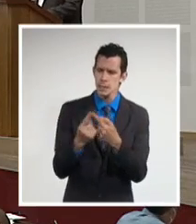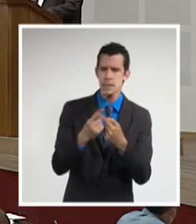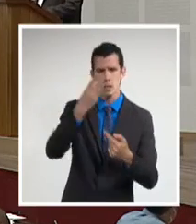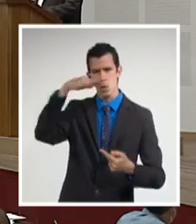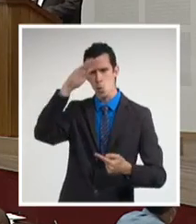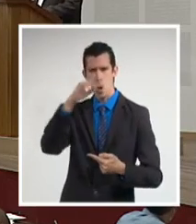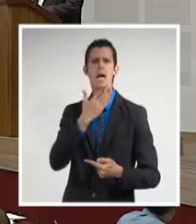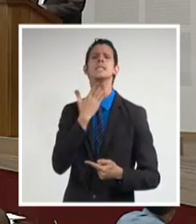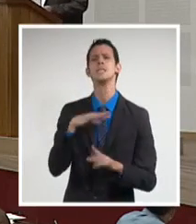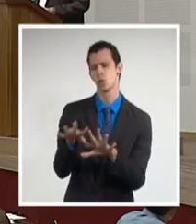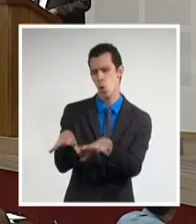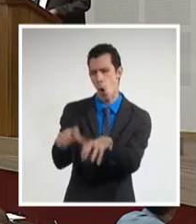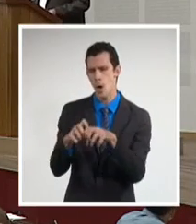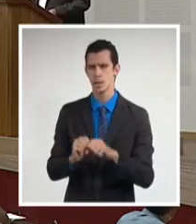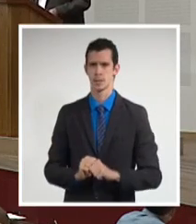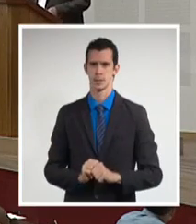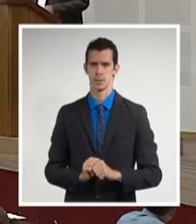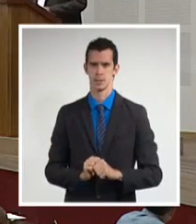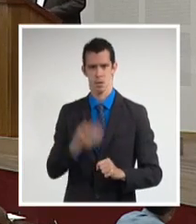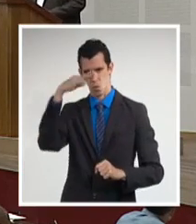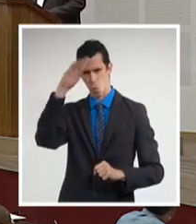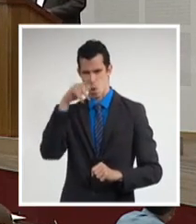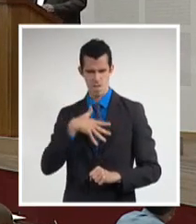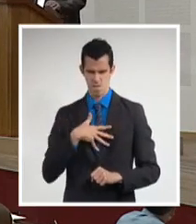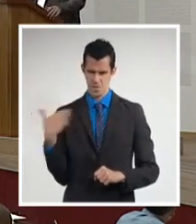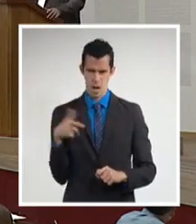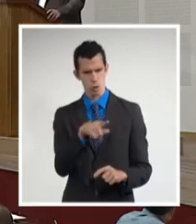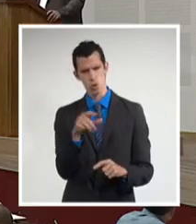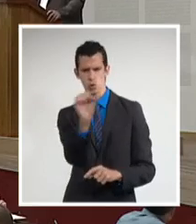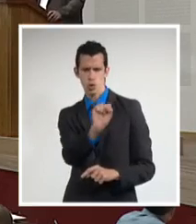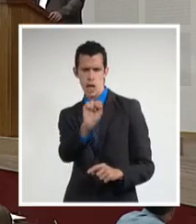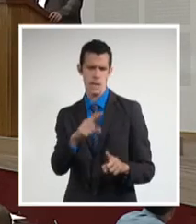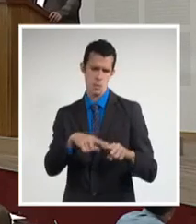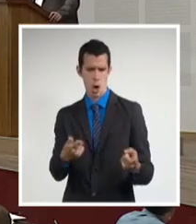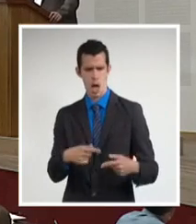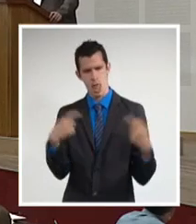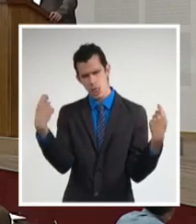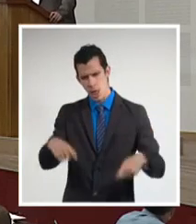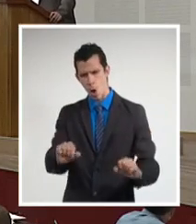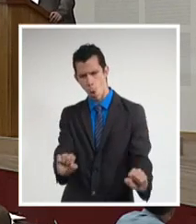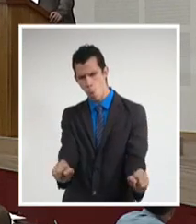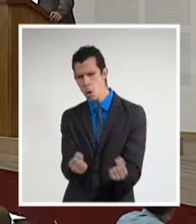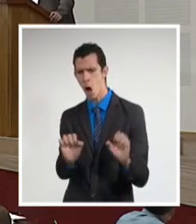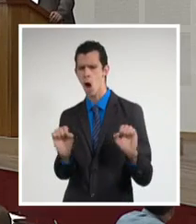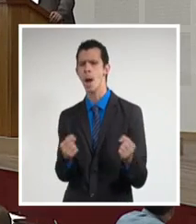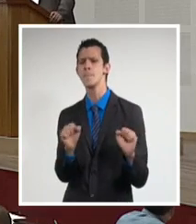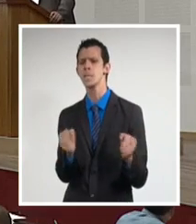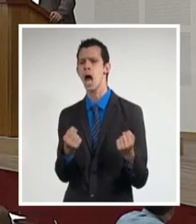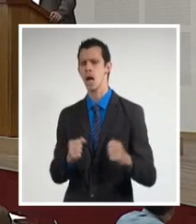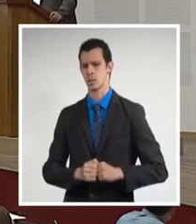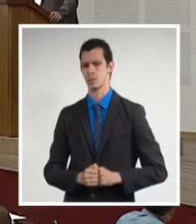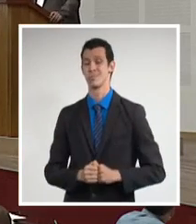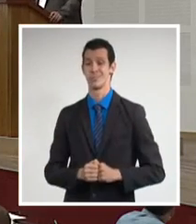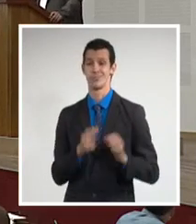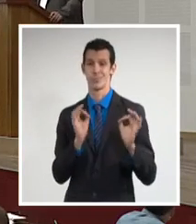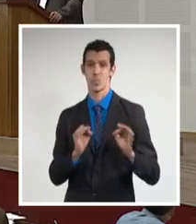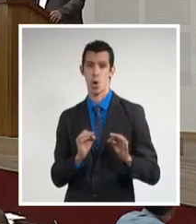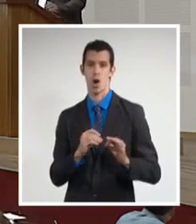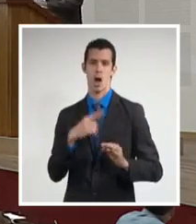por elegir el camino del socialismo. Cuba libre, soberana y socialista en las narices del imperio, eso